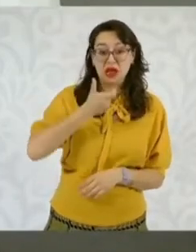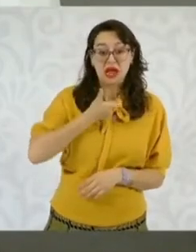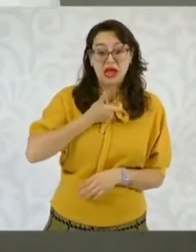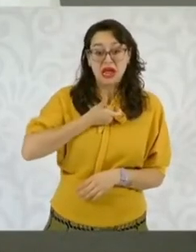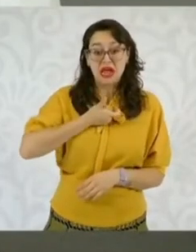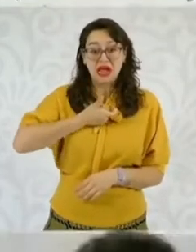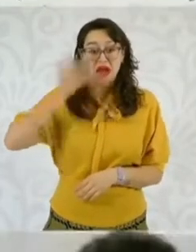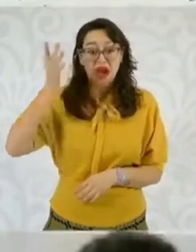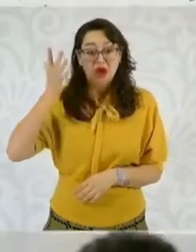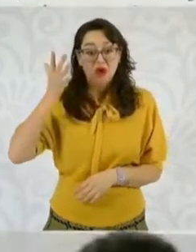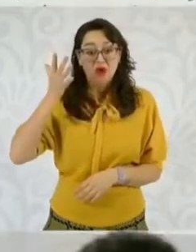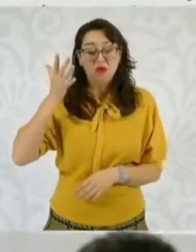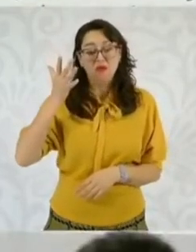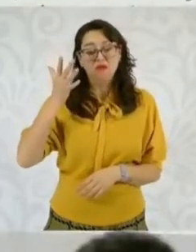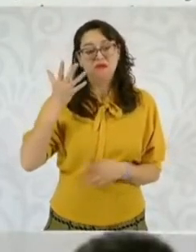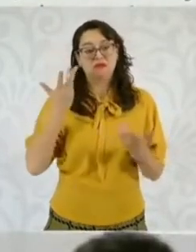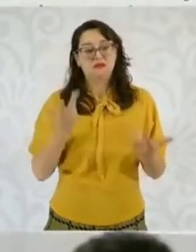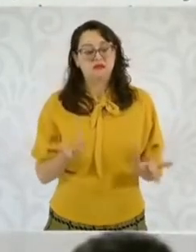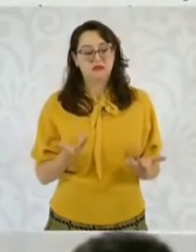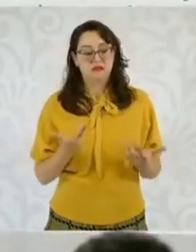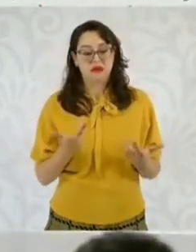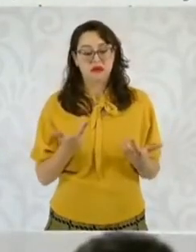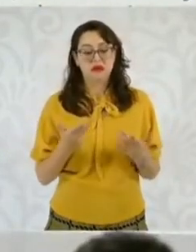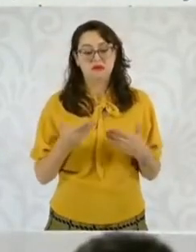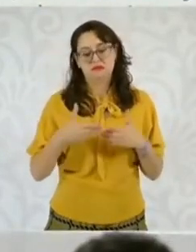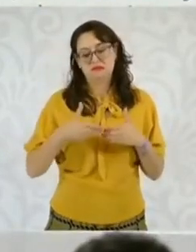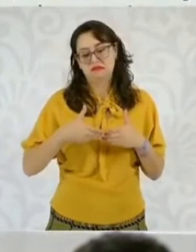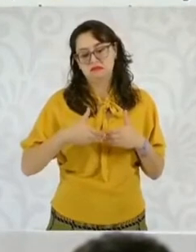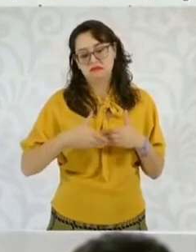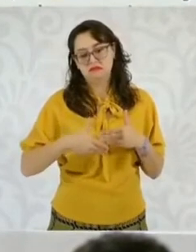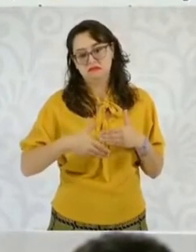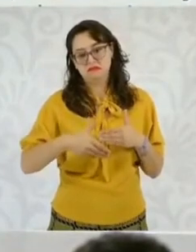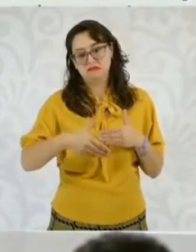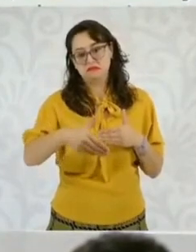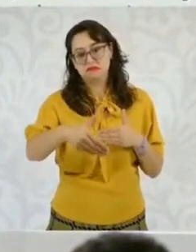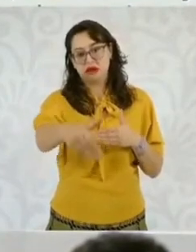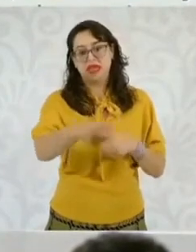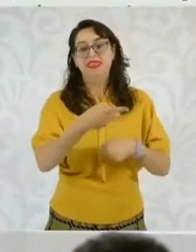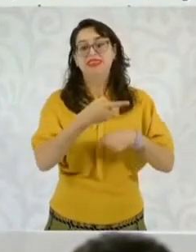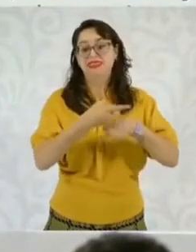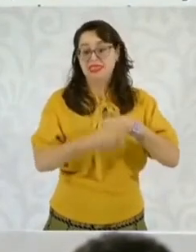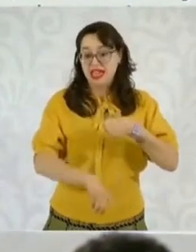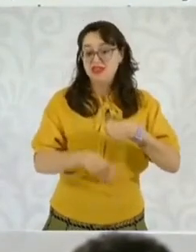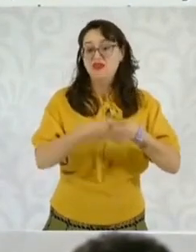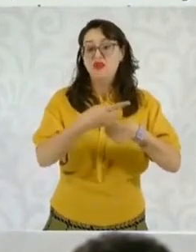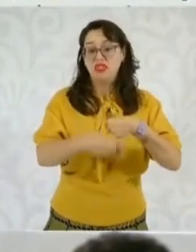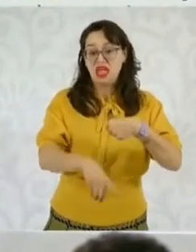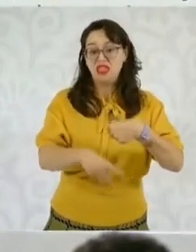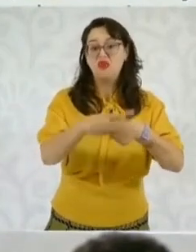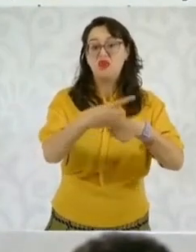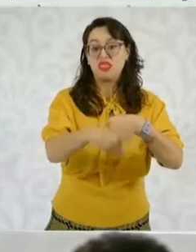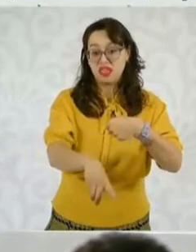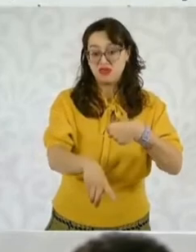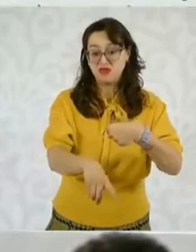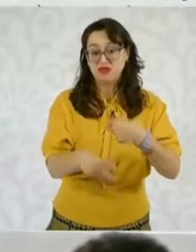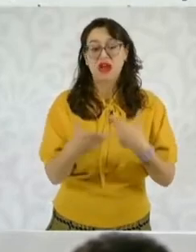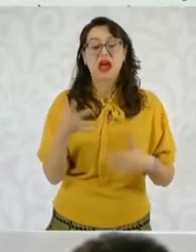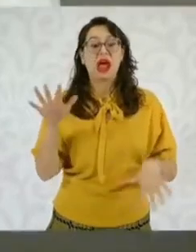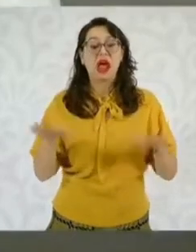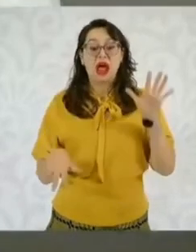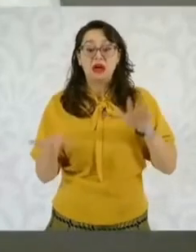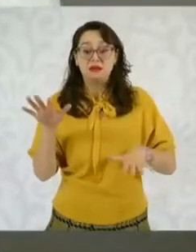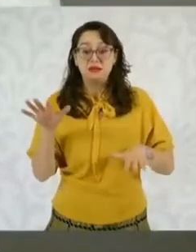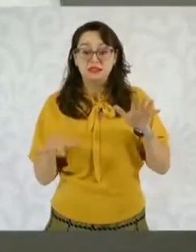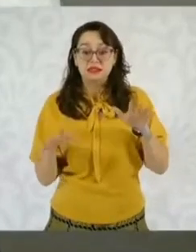impacto expansivo. O sea, no es solo en el corto plazo, sino que cada vez van creando un daño mayor. O sea, a veces se dan procesos